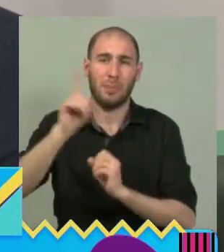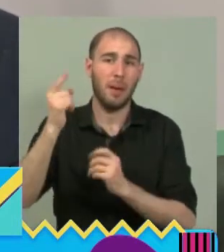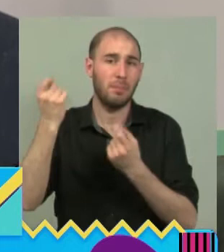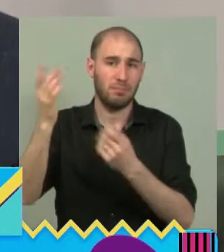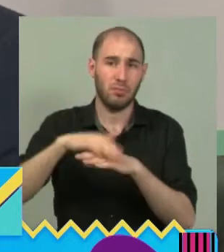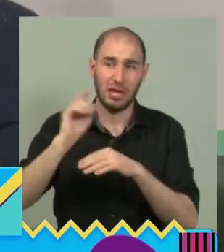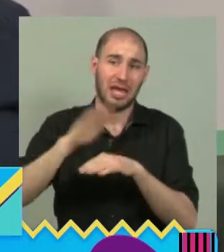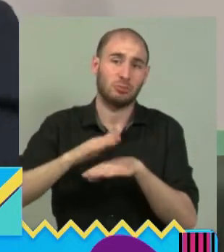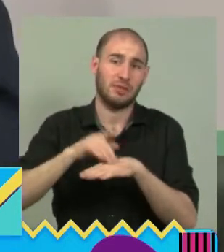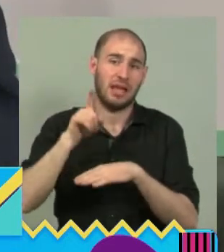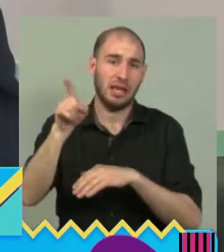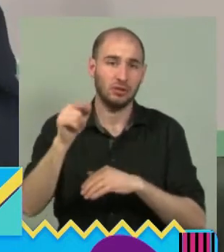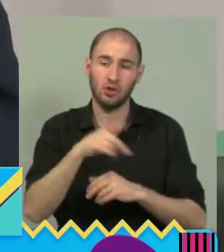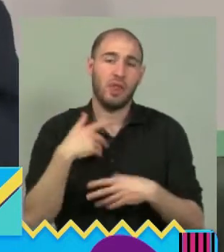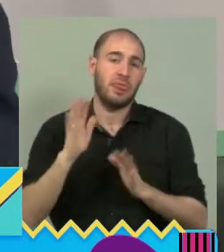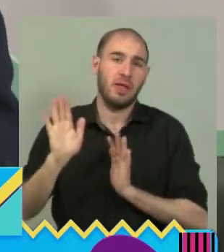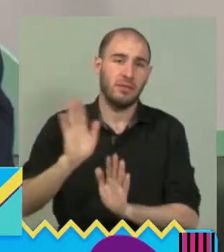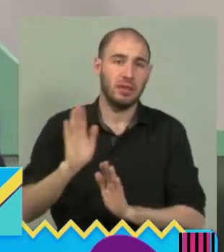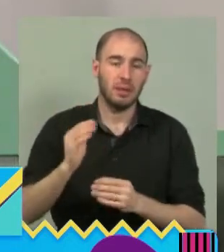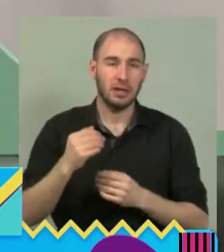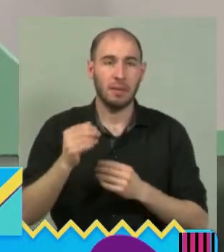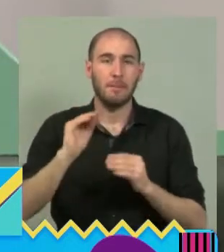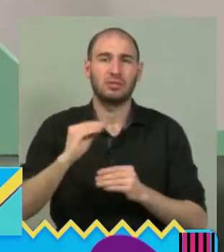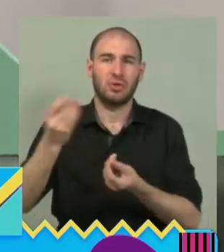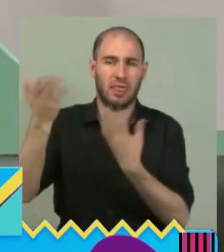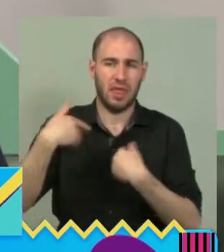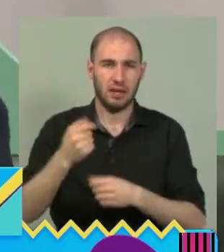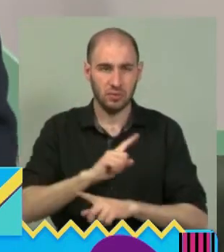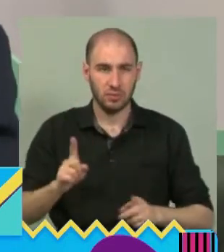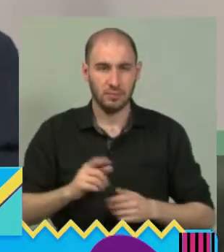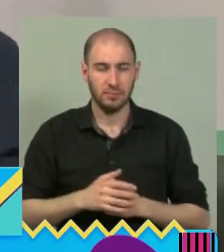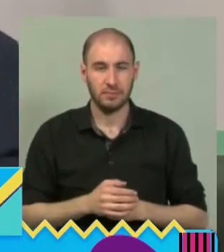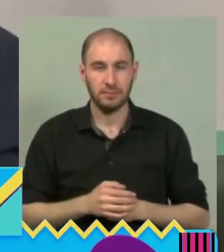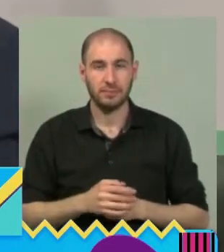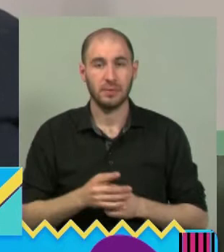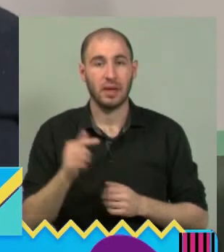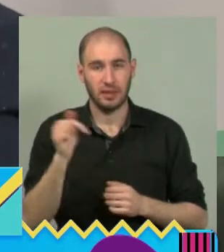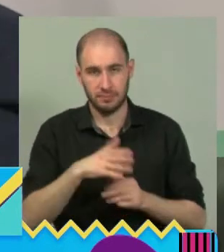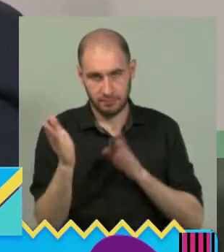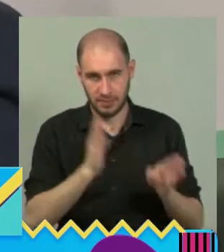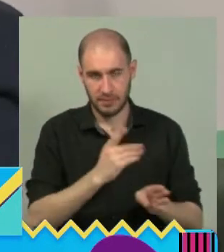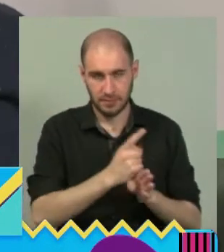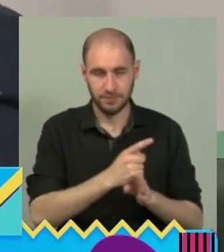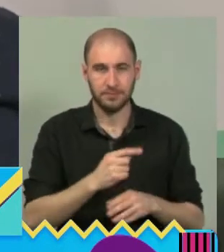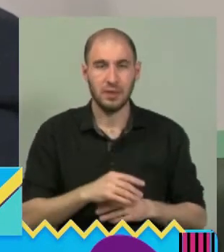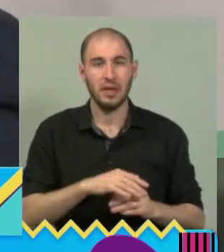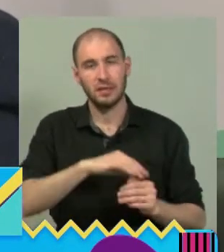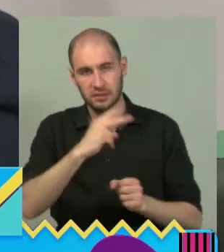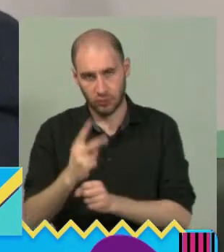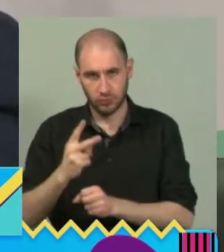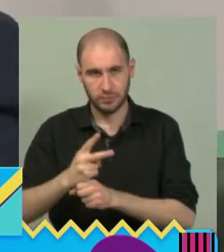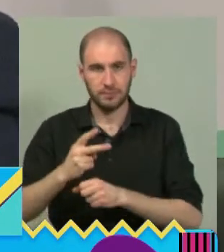los responsables. Nosotros tenemos que defender para que no nos manden la basura, simplemente, ¿no? Eso por un lado. Por otro